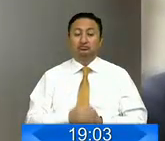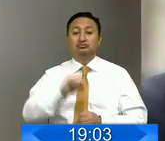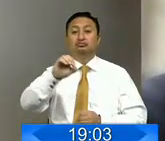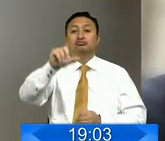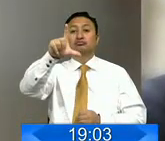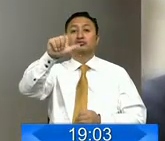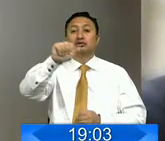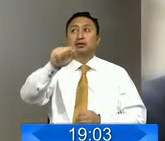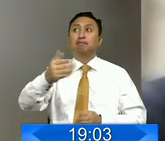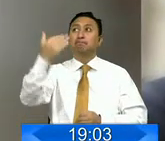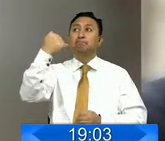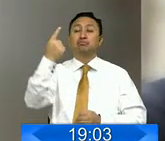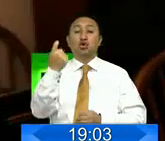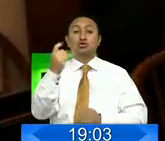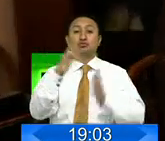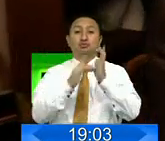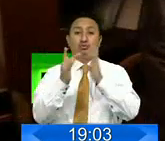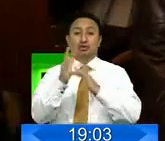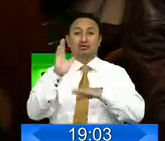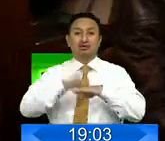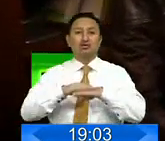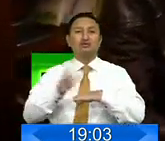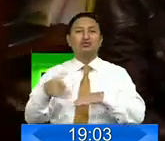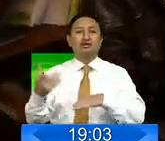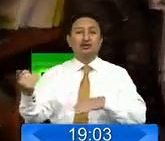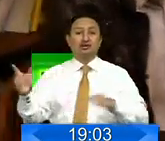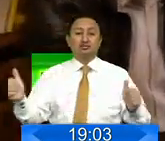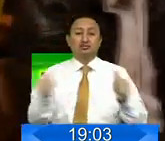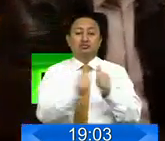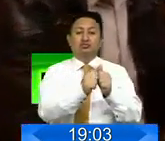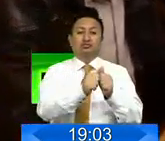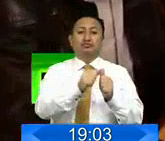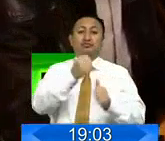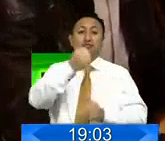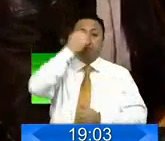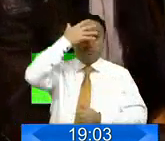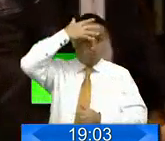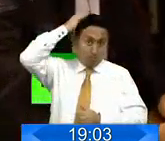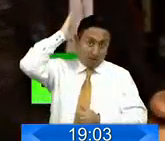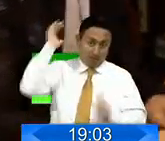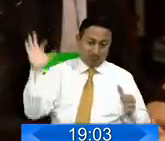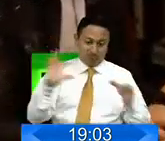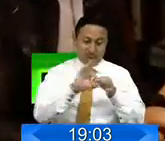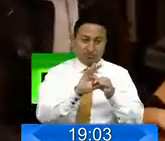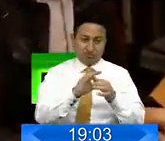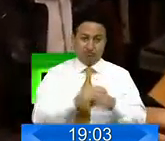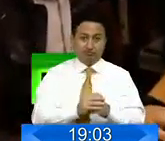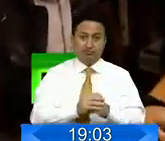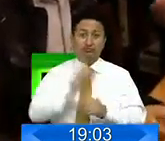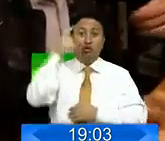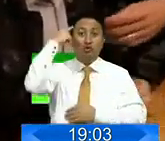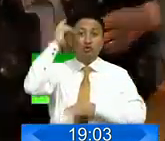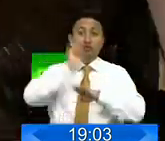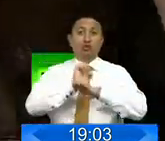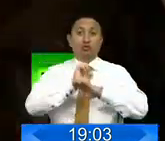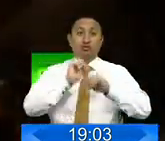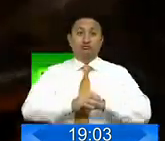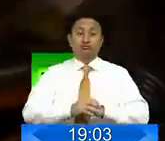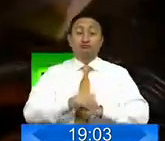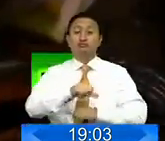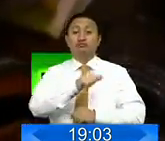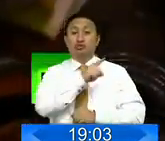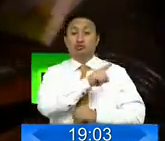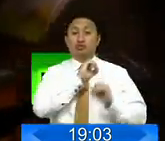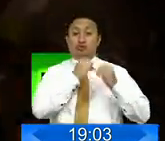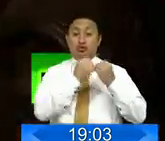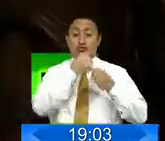fue detenido el pasado 11 de abril por su supuesto vínculo con Julian Assange y Wikileaks. El gobierno ecuatoriano señaló que en el país reside un alto funcionario del